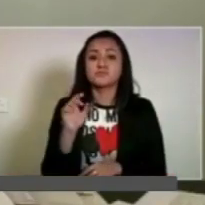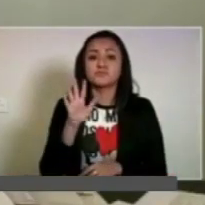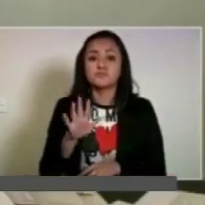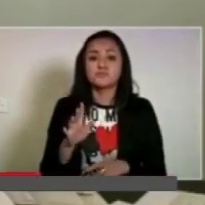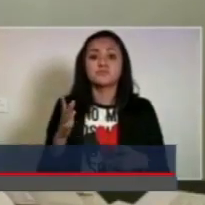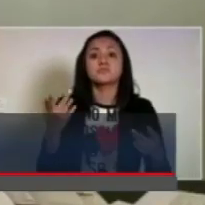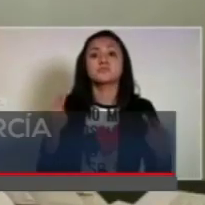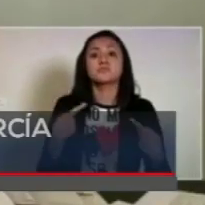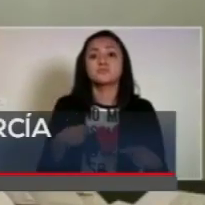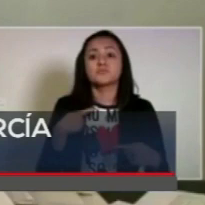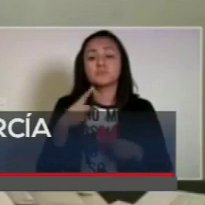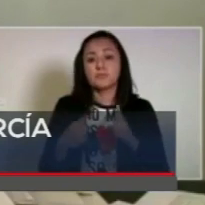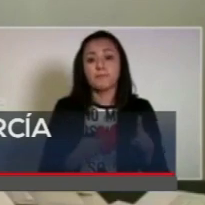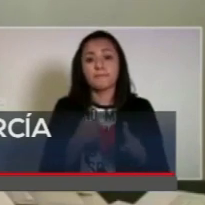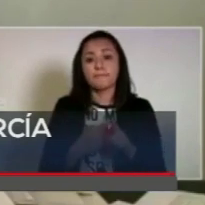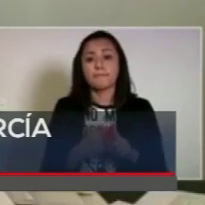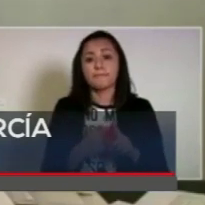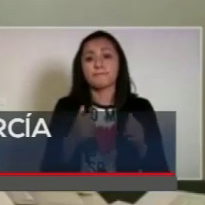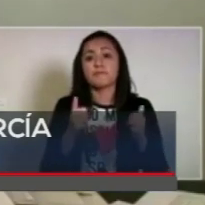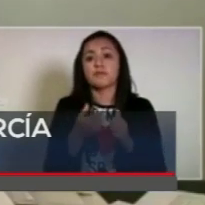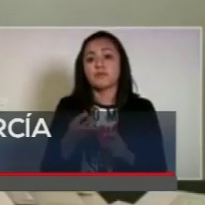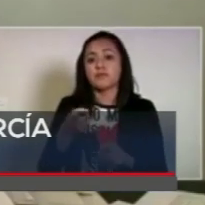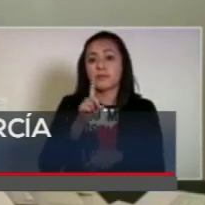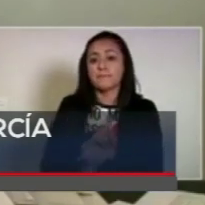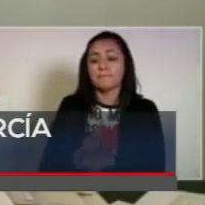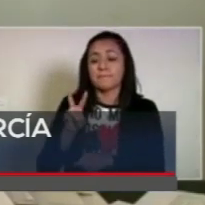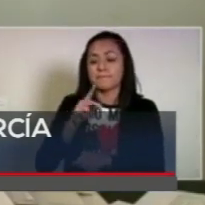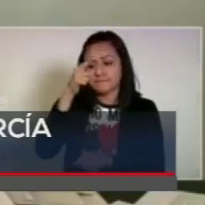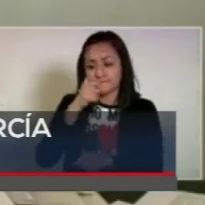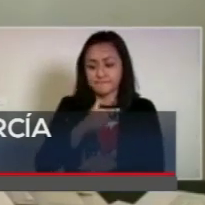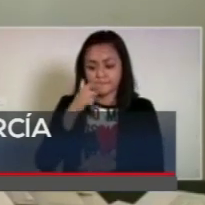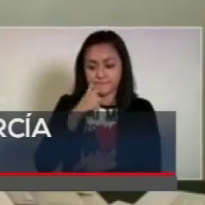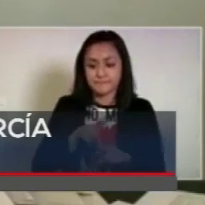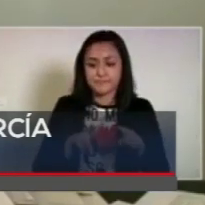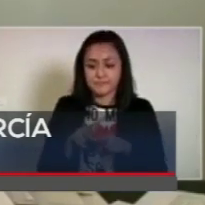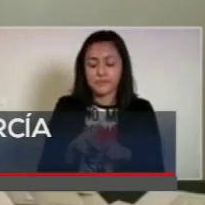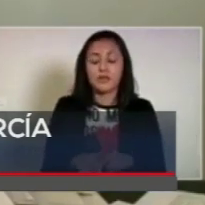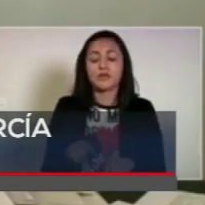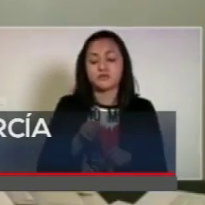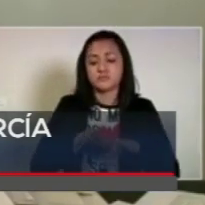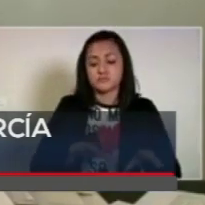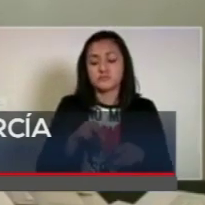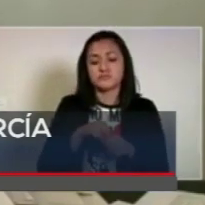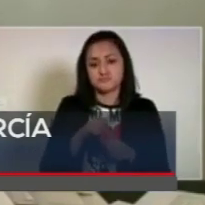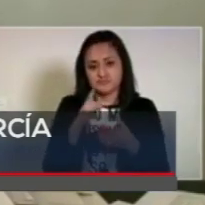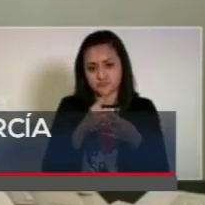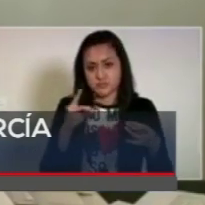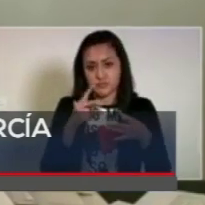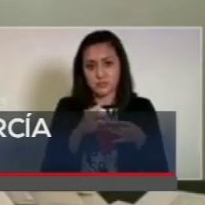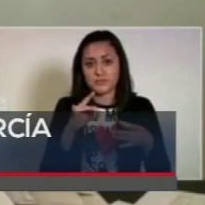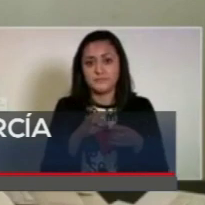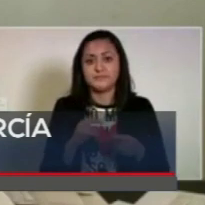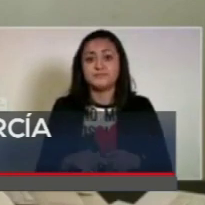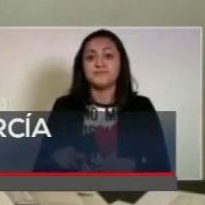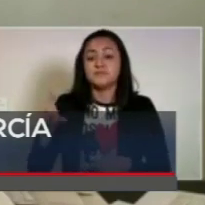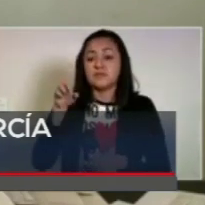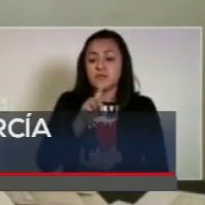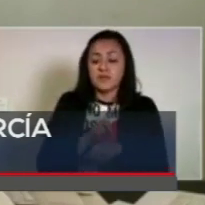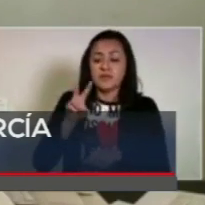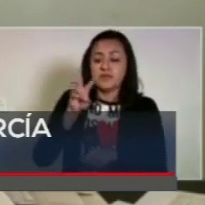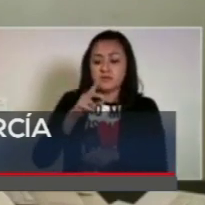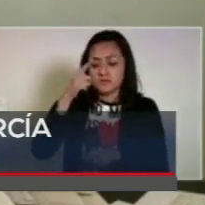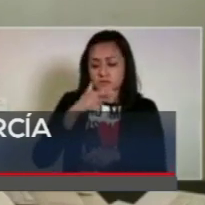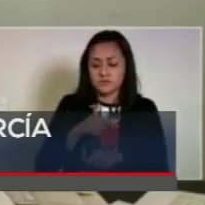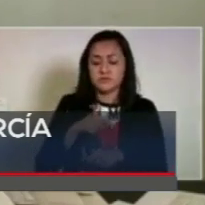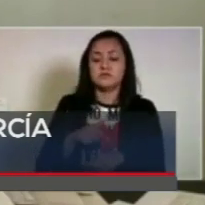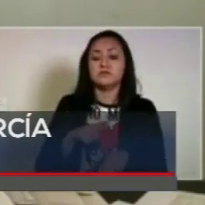725 casos activos más a partir del corte del viernes por la noche están distribuidos de la siguiente manera: a corte del